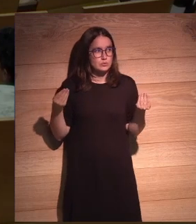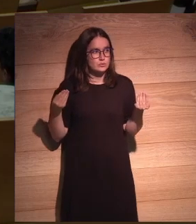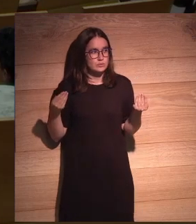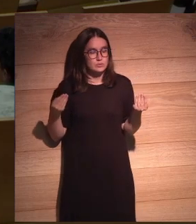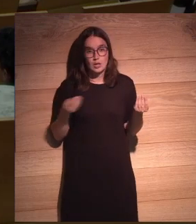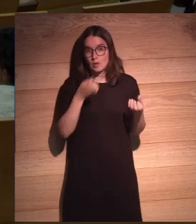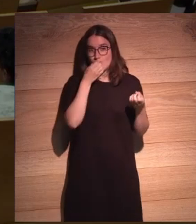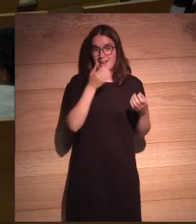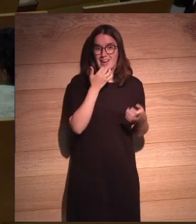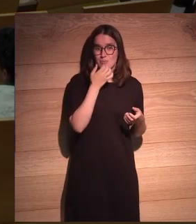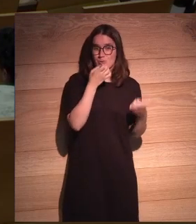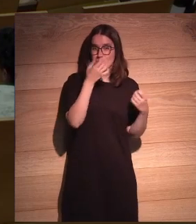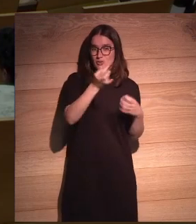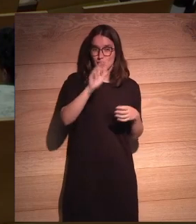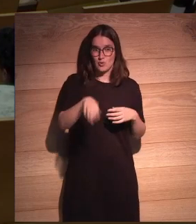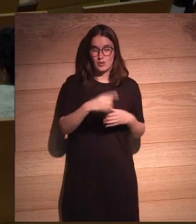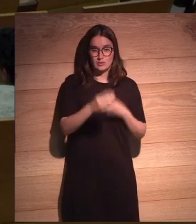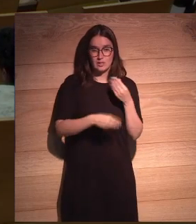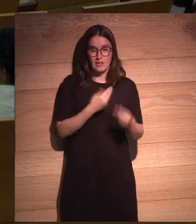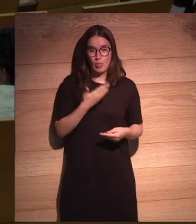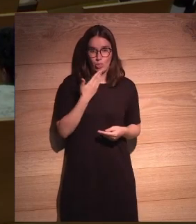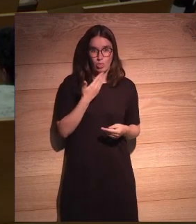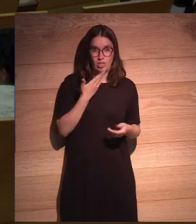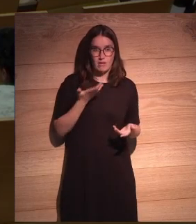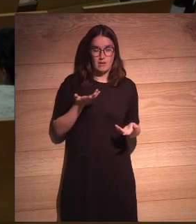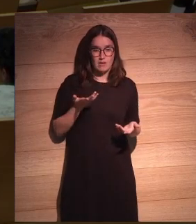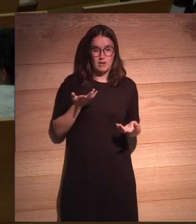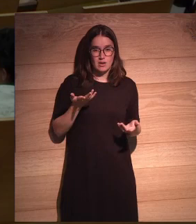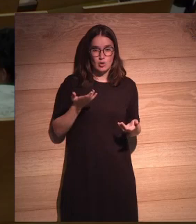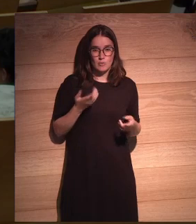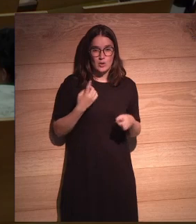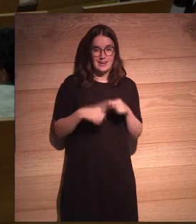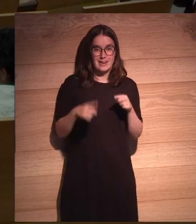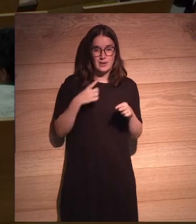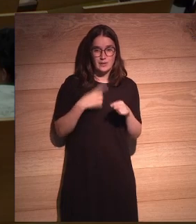es un buen ejemplo recurrir al ludismo como un elemento de